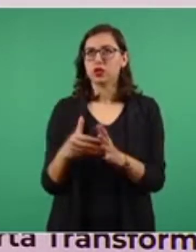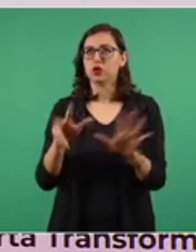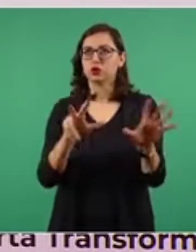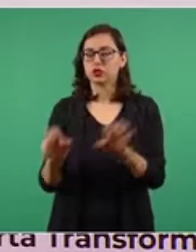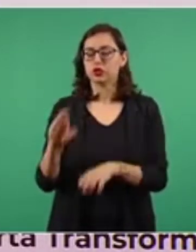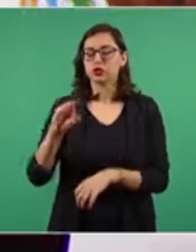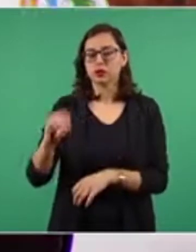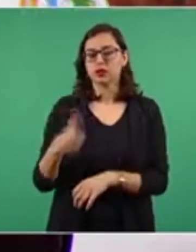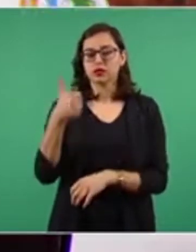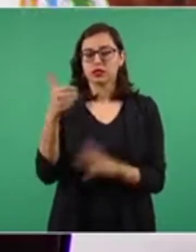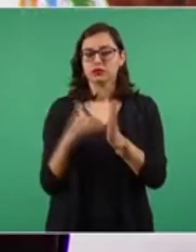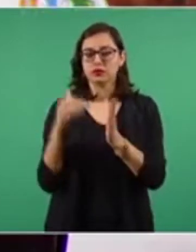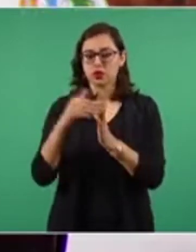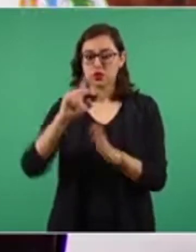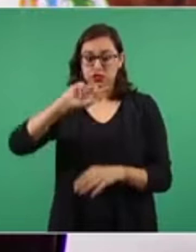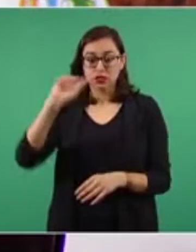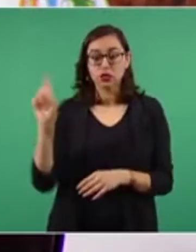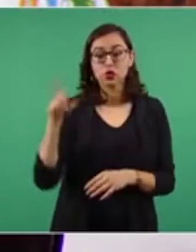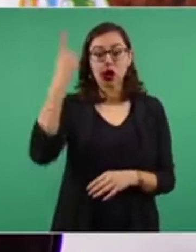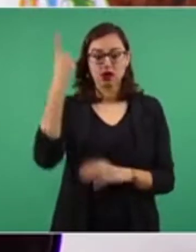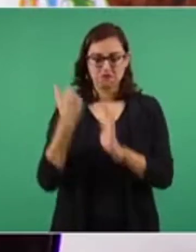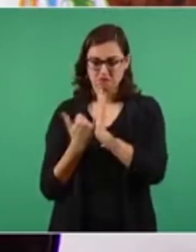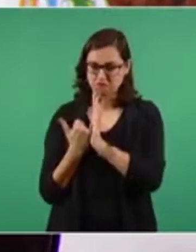192.886 millones de dólares.